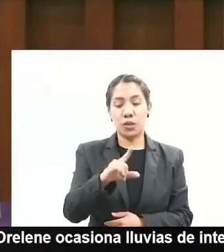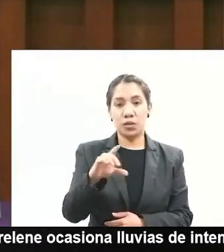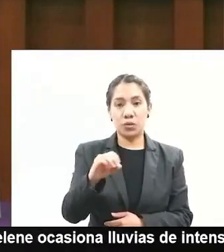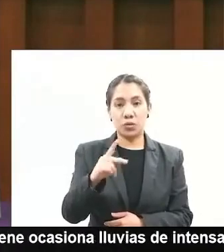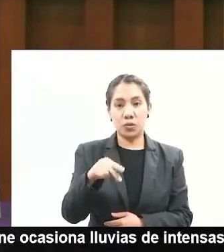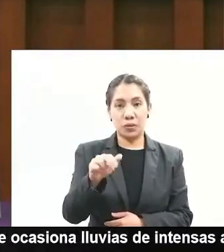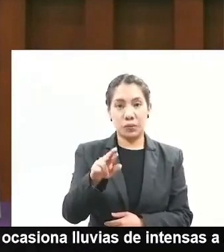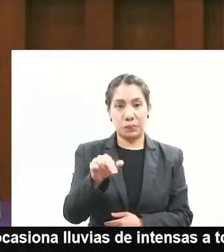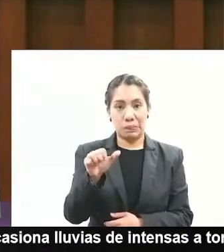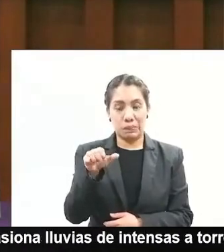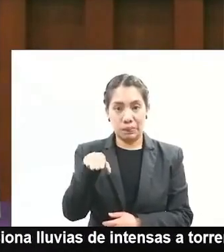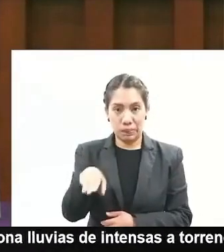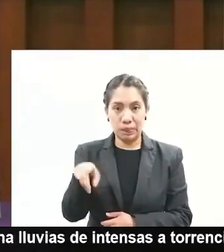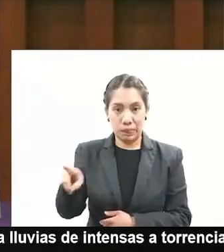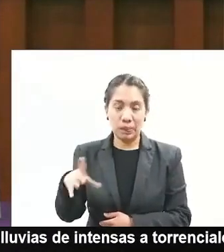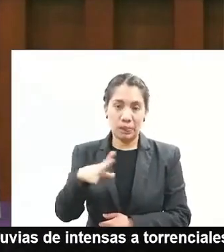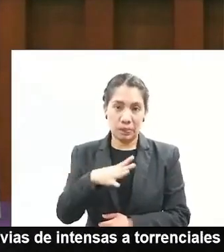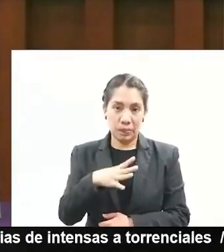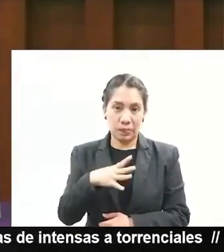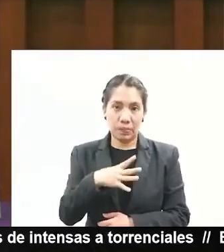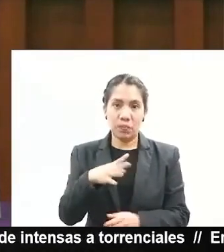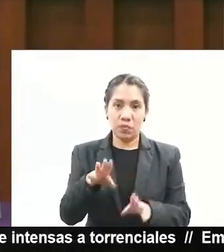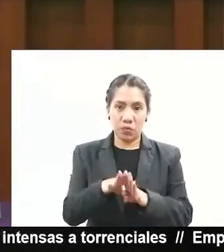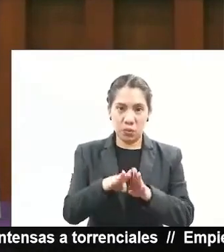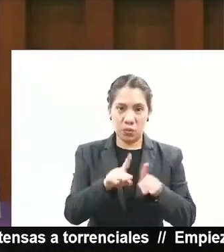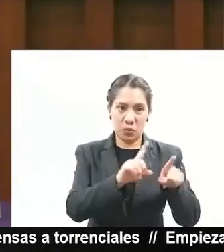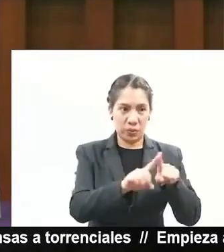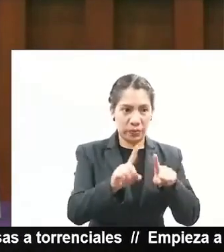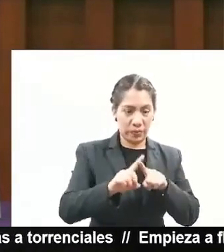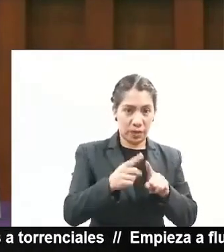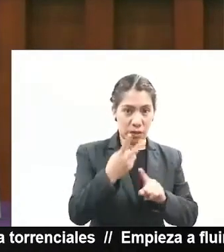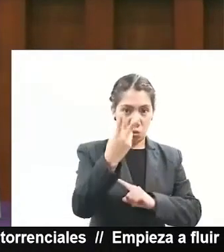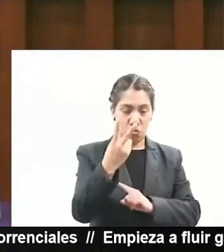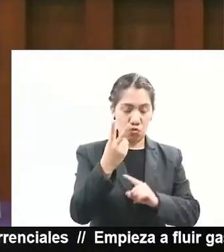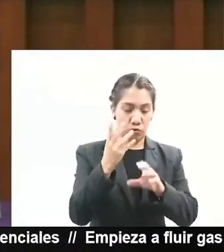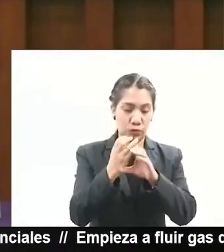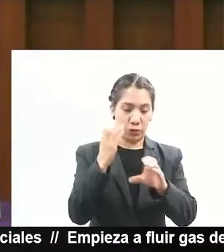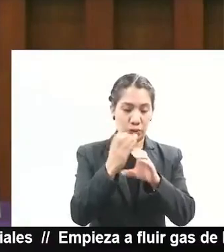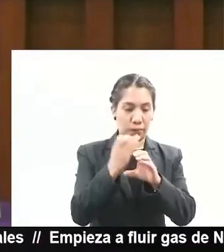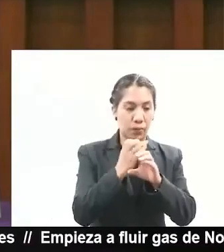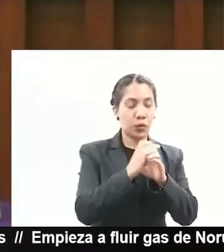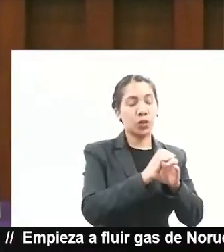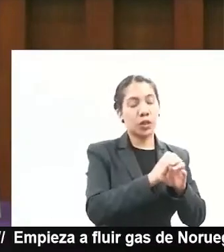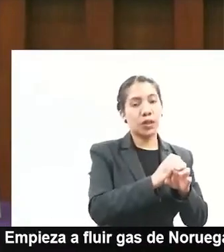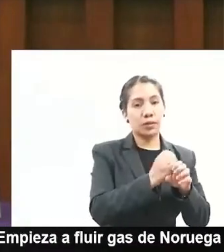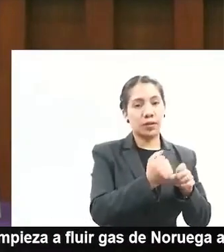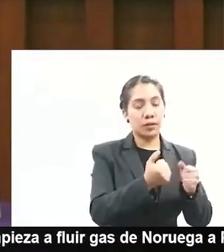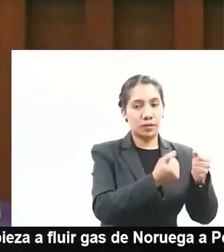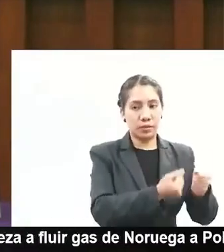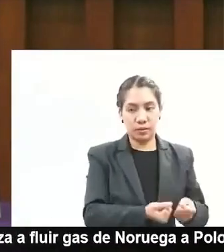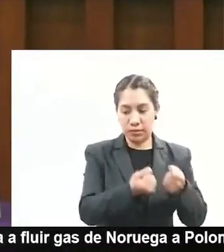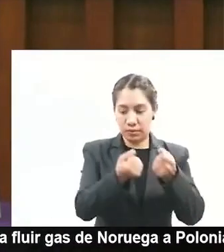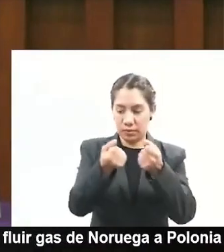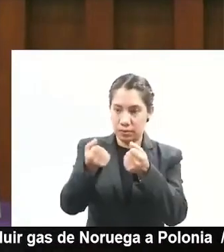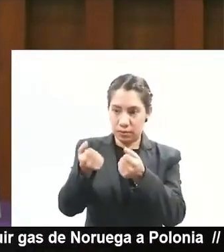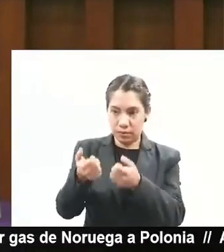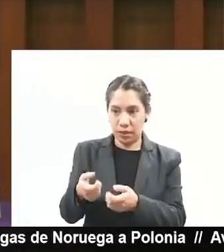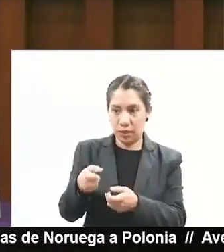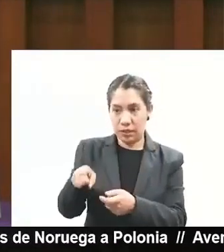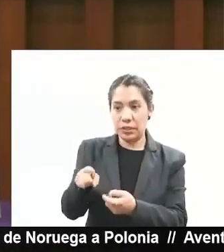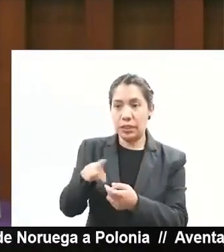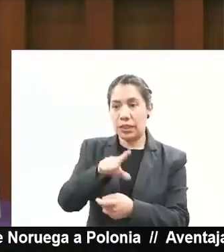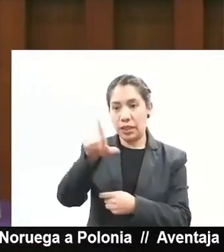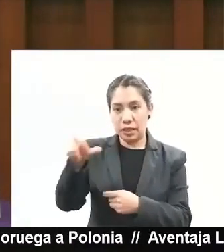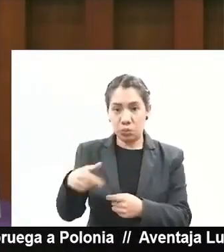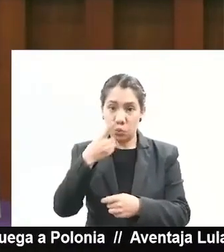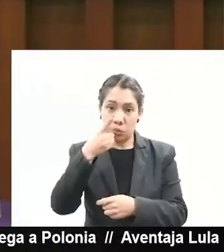grabación pues numerosos efectivos bajaron objetos de esas 2 camionetas, bajaron al escenario donde después iban a encontrar algunos restos, y hubo una